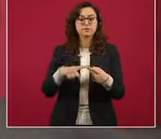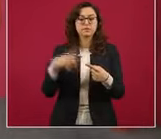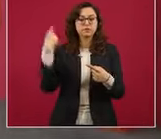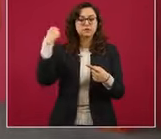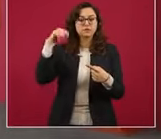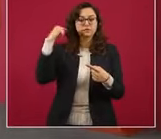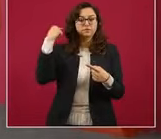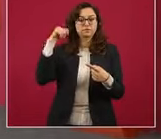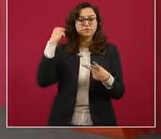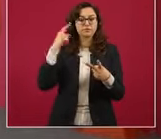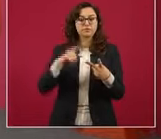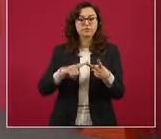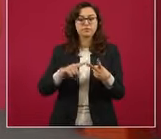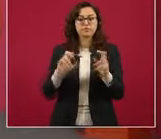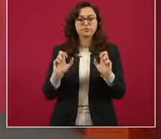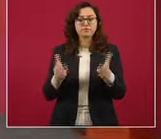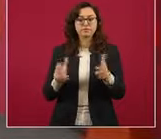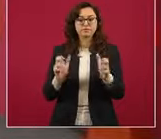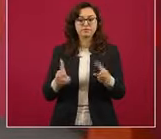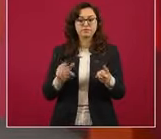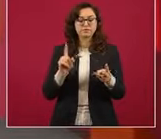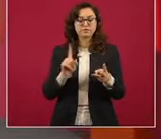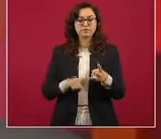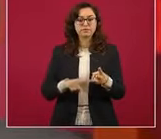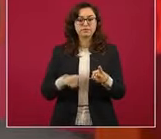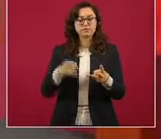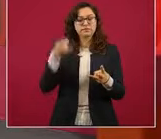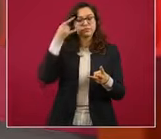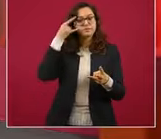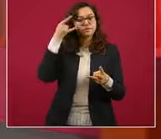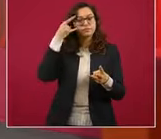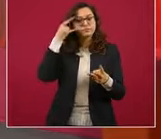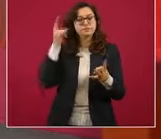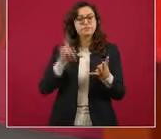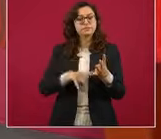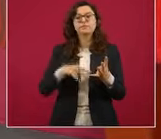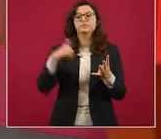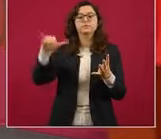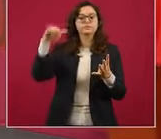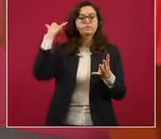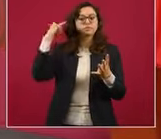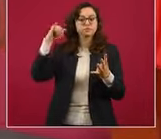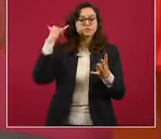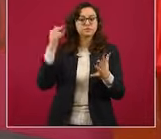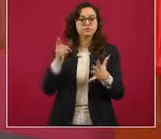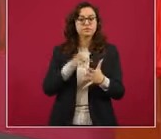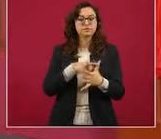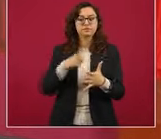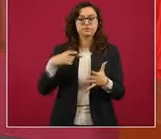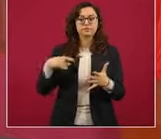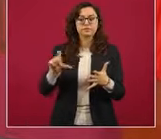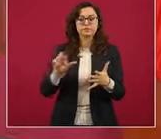Tabasco, Chiapas, Campeche, Yucatán y Quintana Roo.